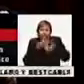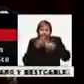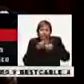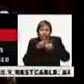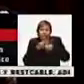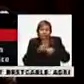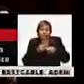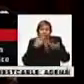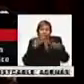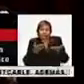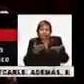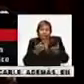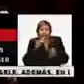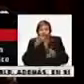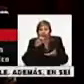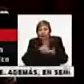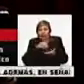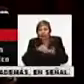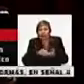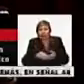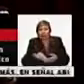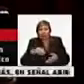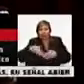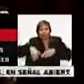exigen desde sus pueblos y en las calles.